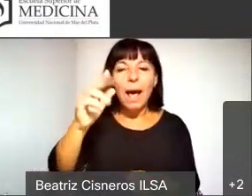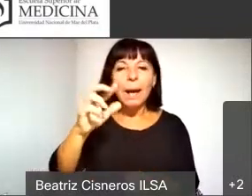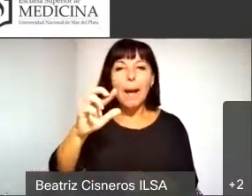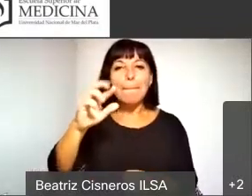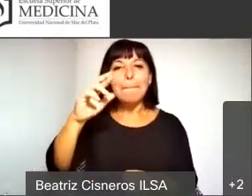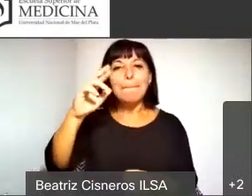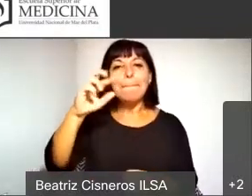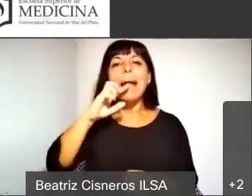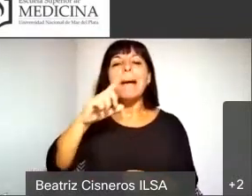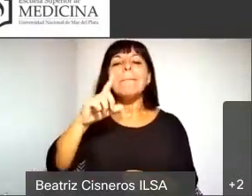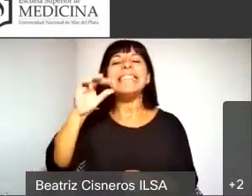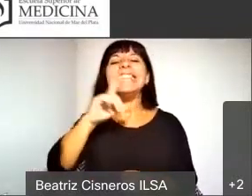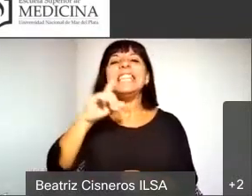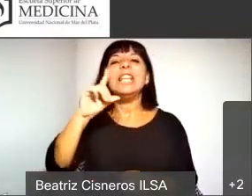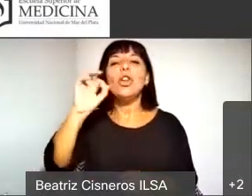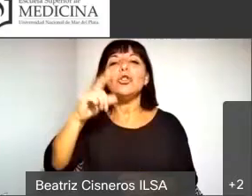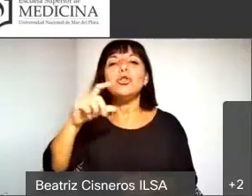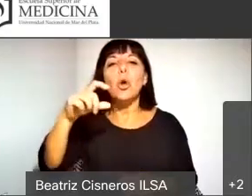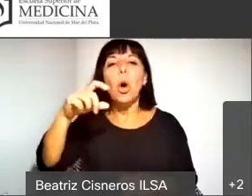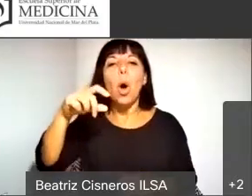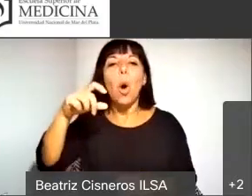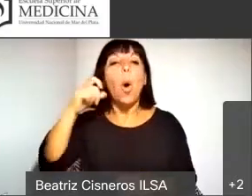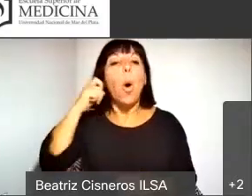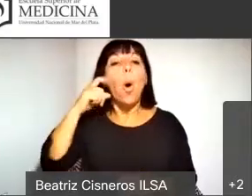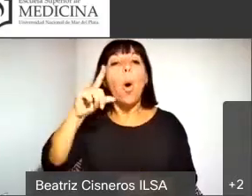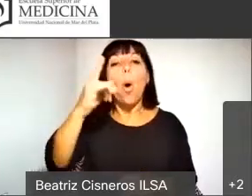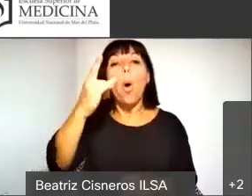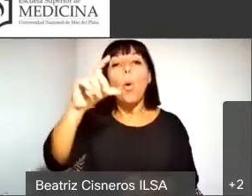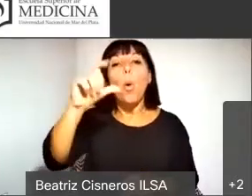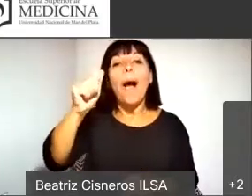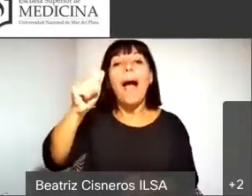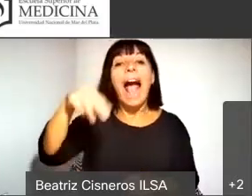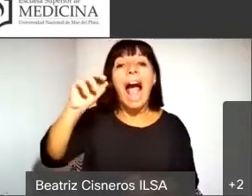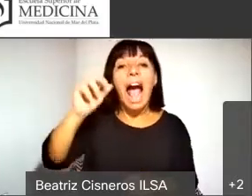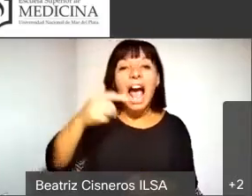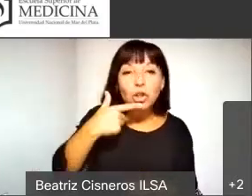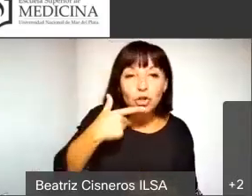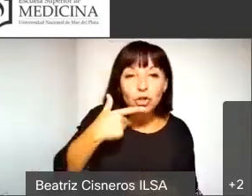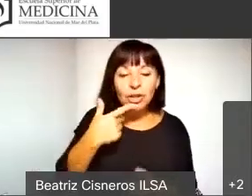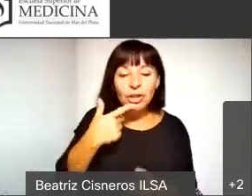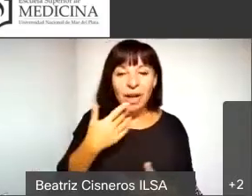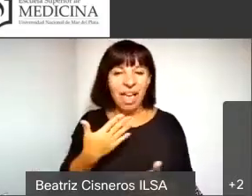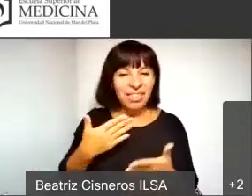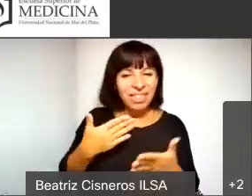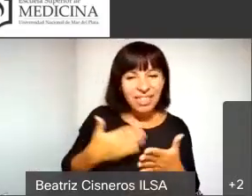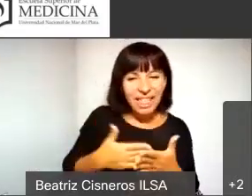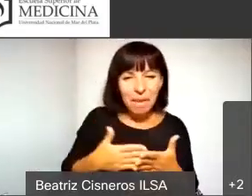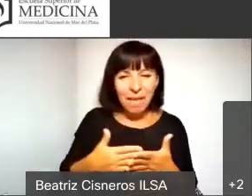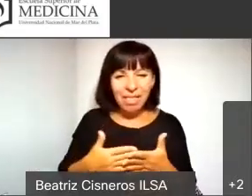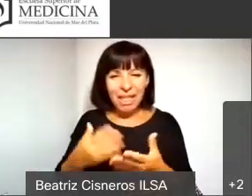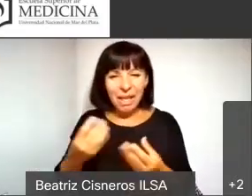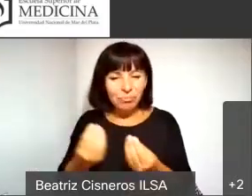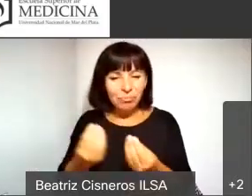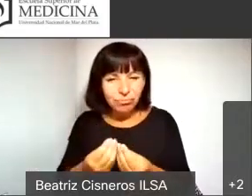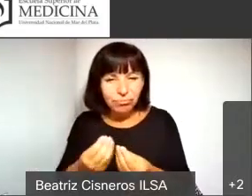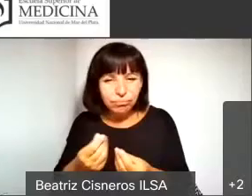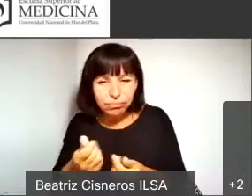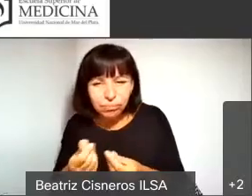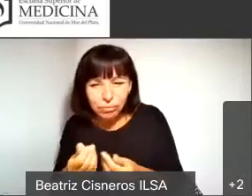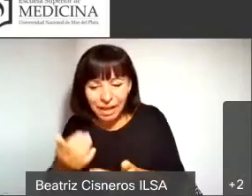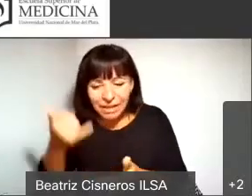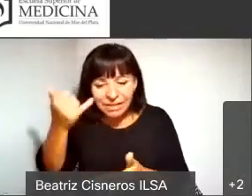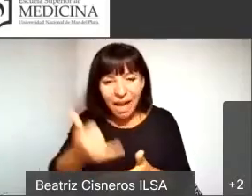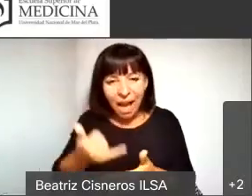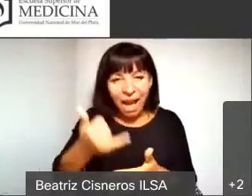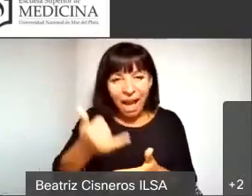o péptidoglicanos. Dependiendo de la concentración que tengan de esta sustancia en la pared celular, es que pueden ser clasificadas